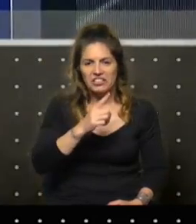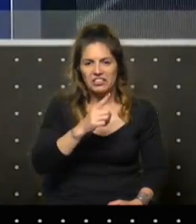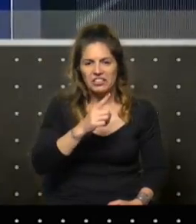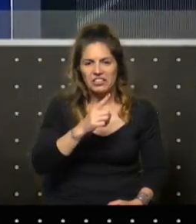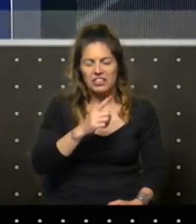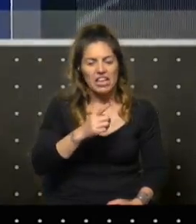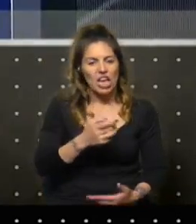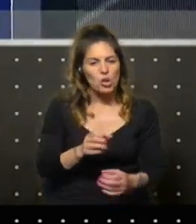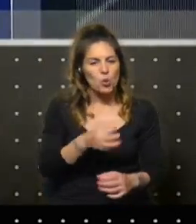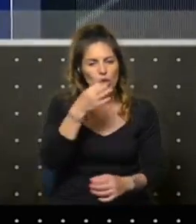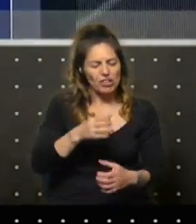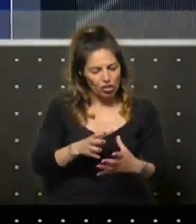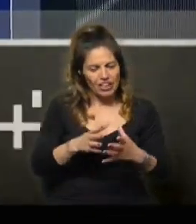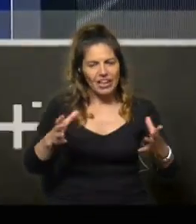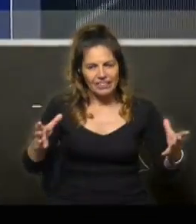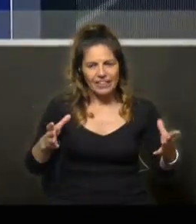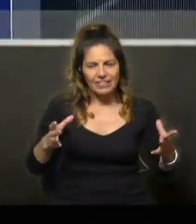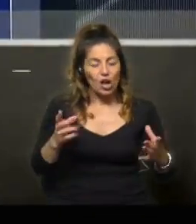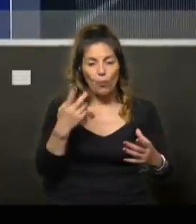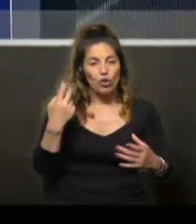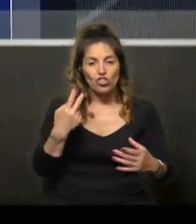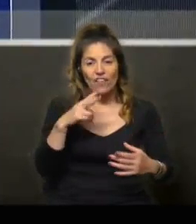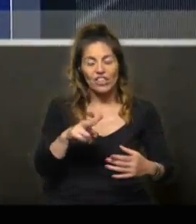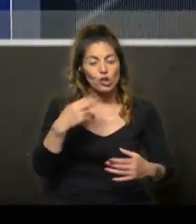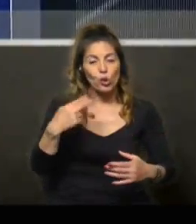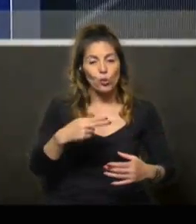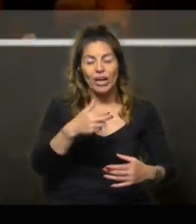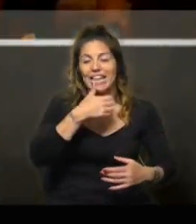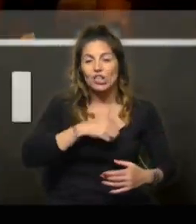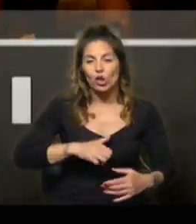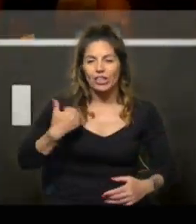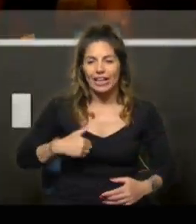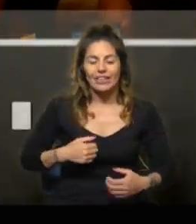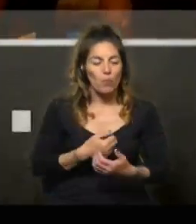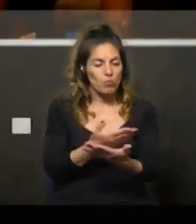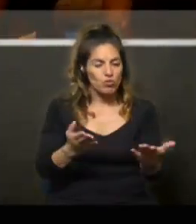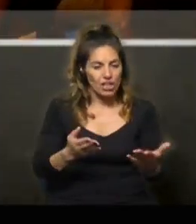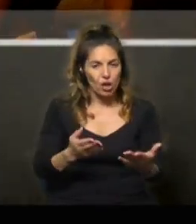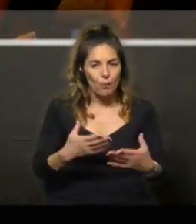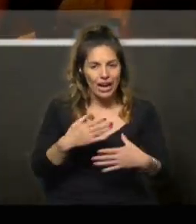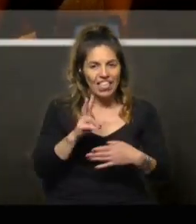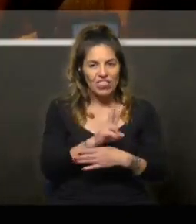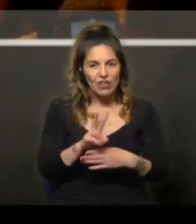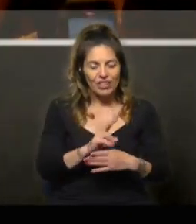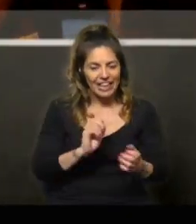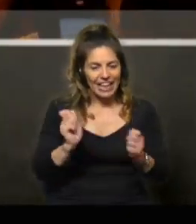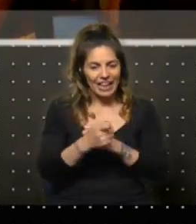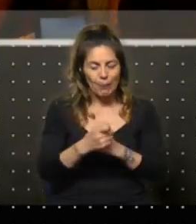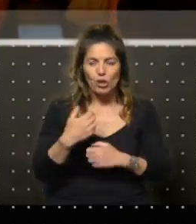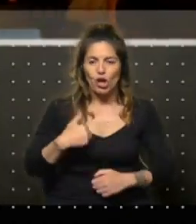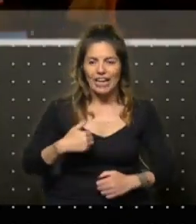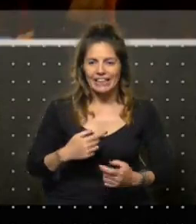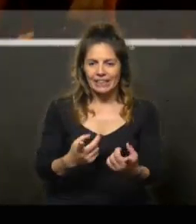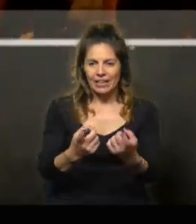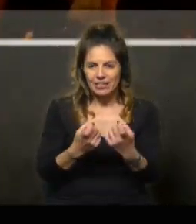desinteresadamente de grandeza como no se ha visto nunca la historia Argentina pusieron el cuerpo para defender el cambio que la Argentina